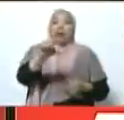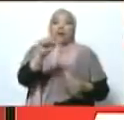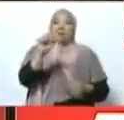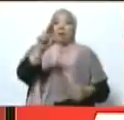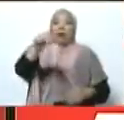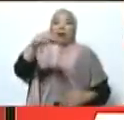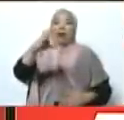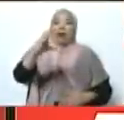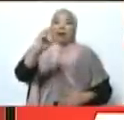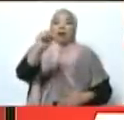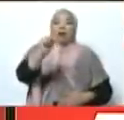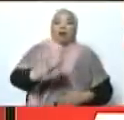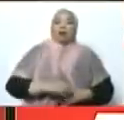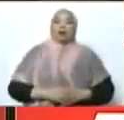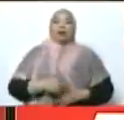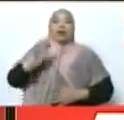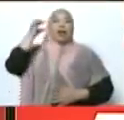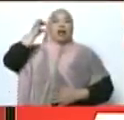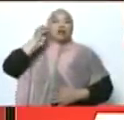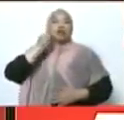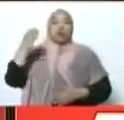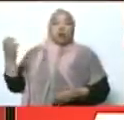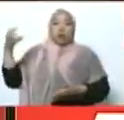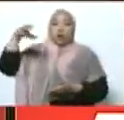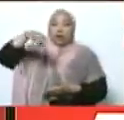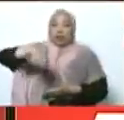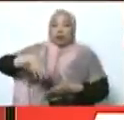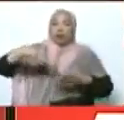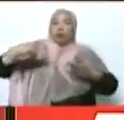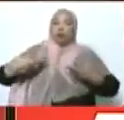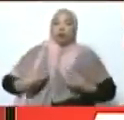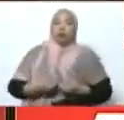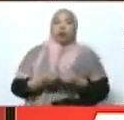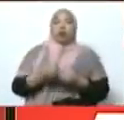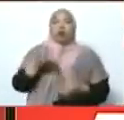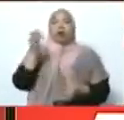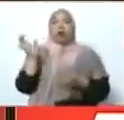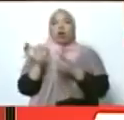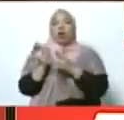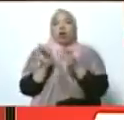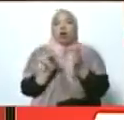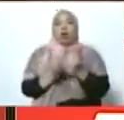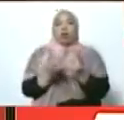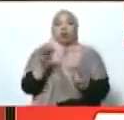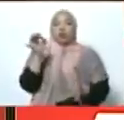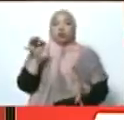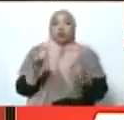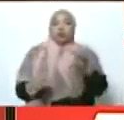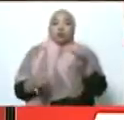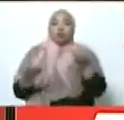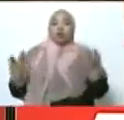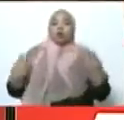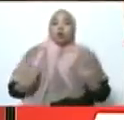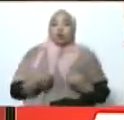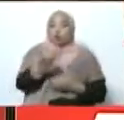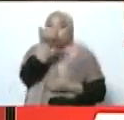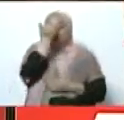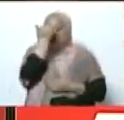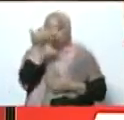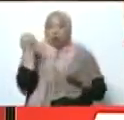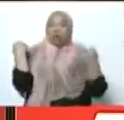En el Estado Sucre, el compañero Jesús Farías, que ha estado al frente de esa